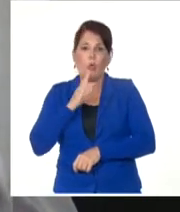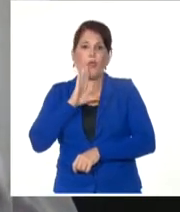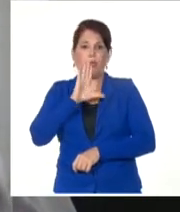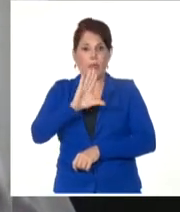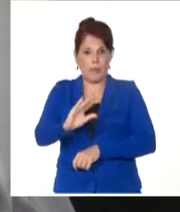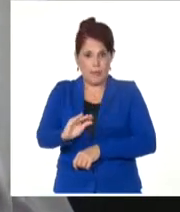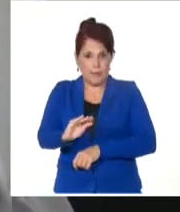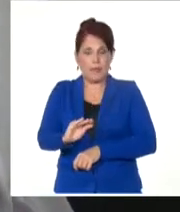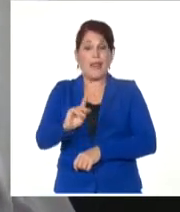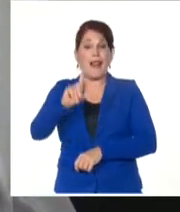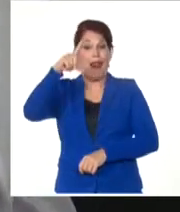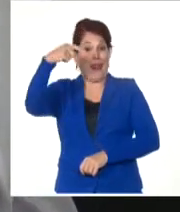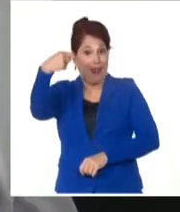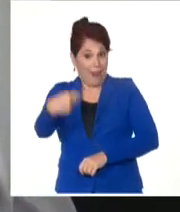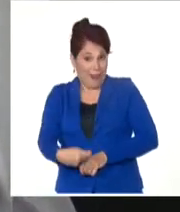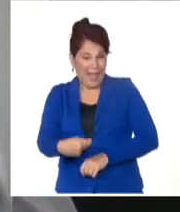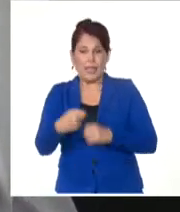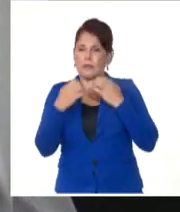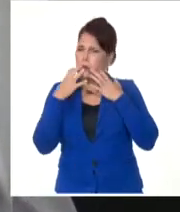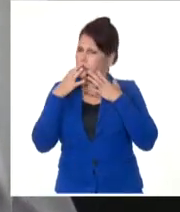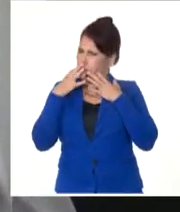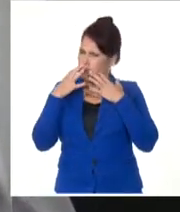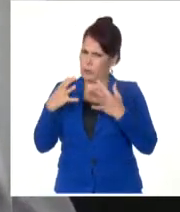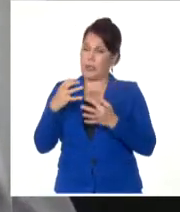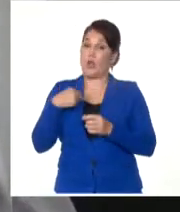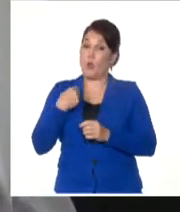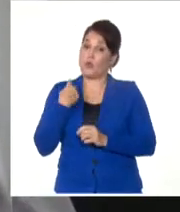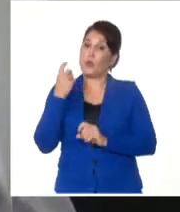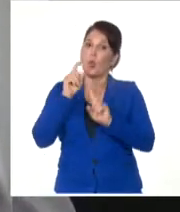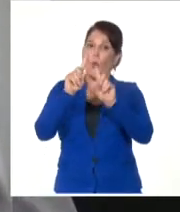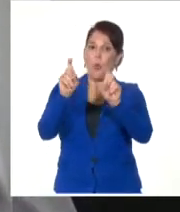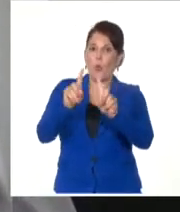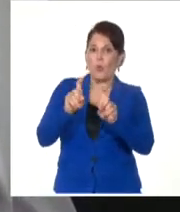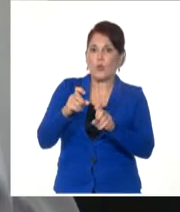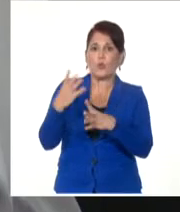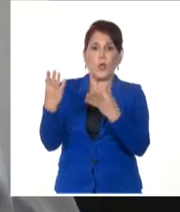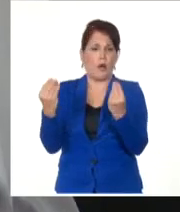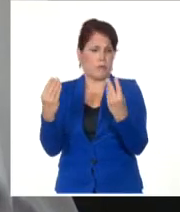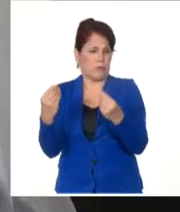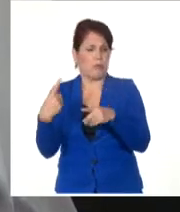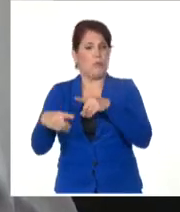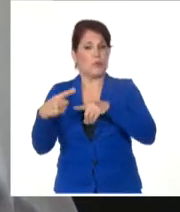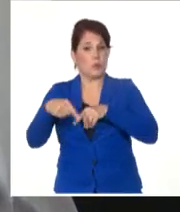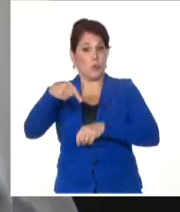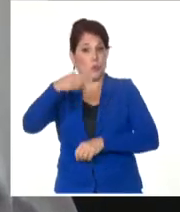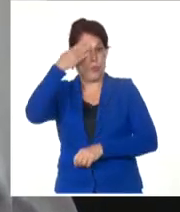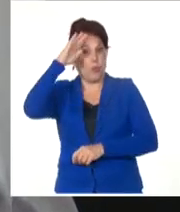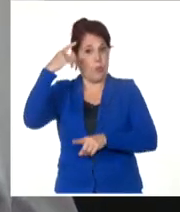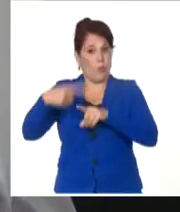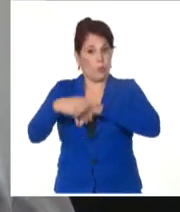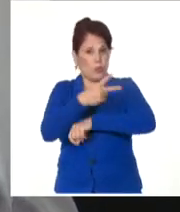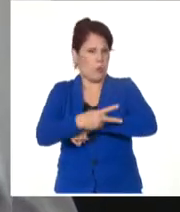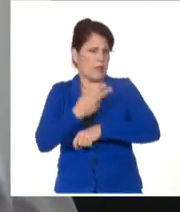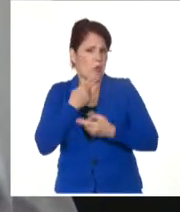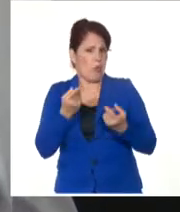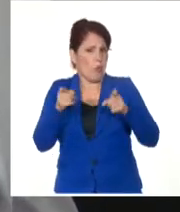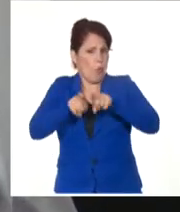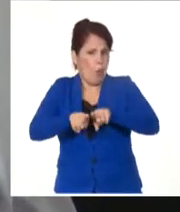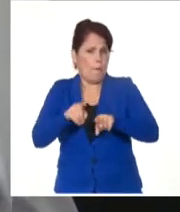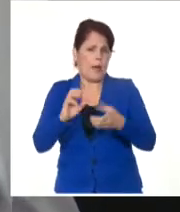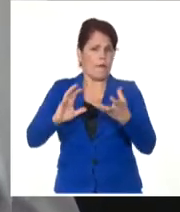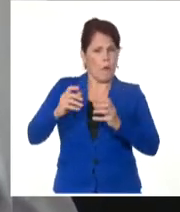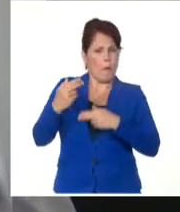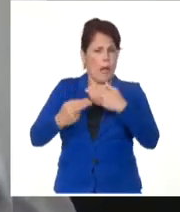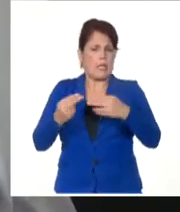no tuviésemos un proyecto de ley si no hubiéramos tenido el acompañamiento y el protagonismo en la elaboración de la norma de